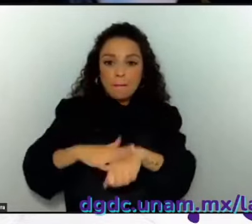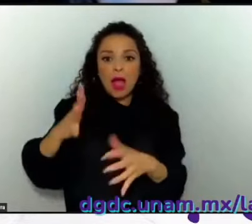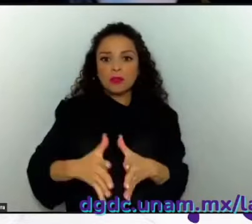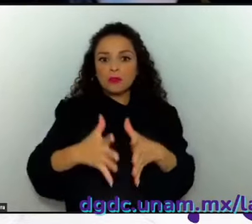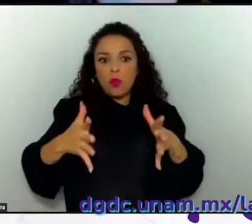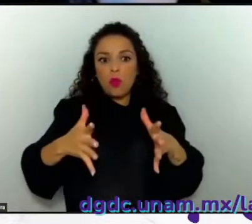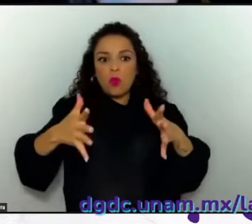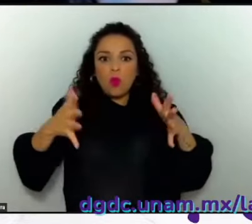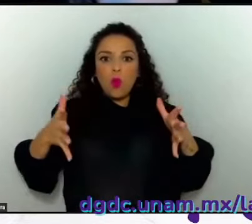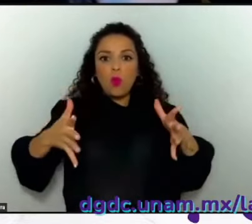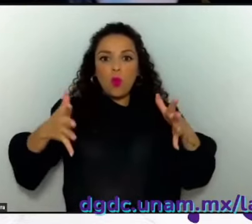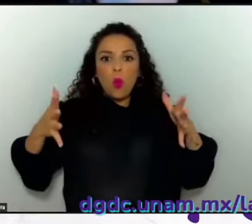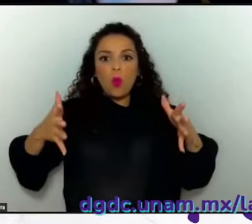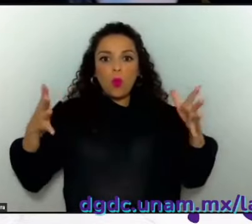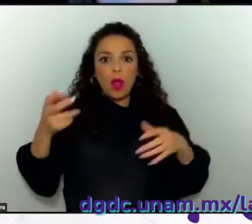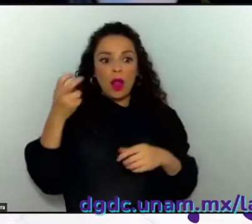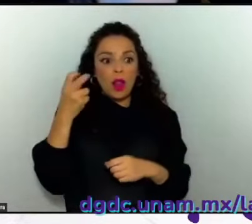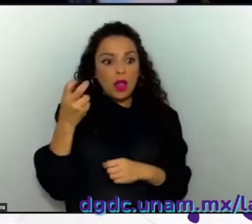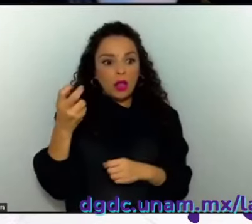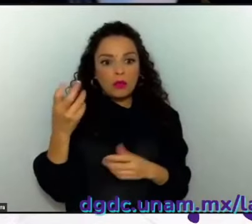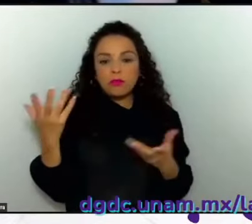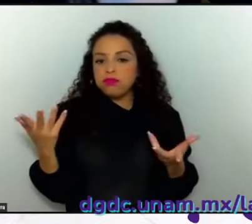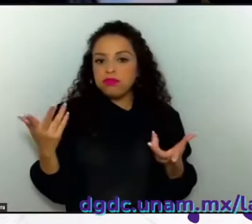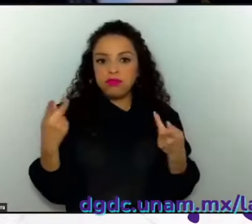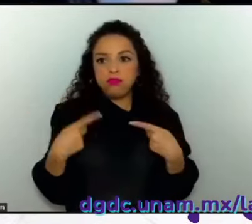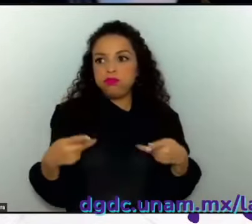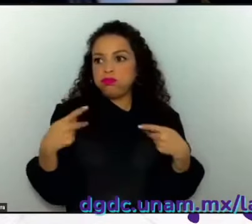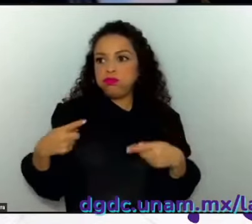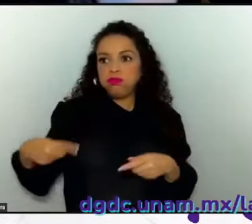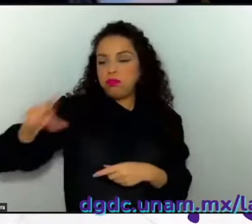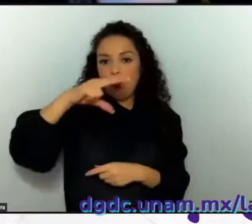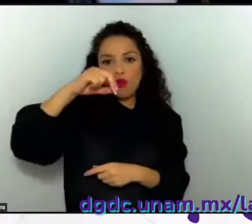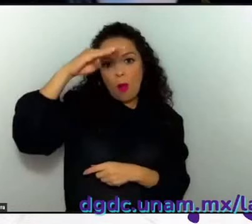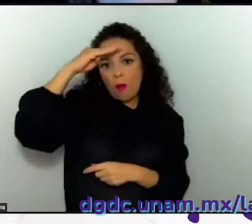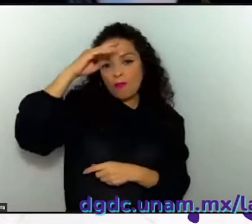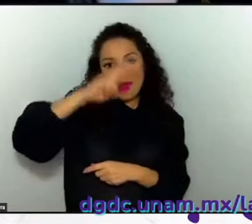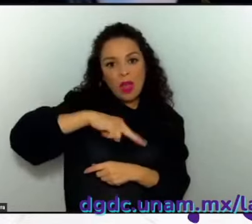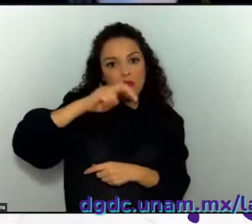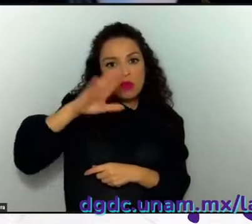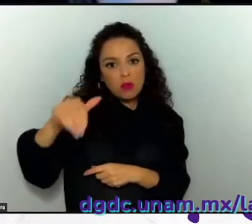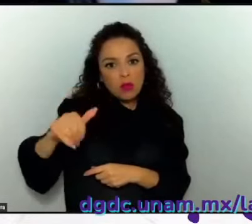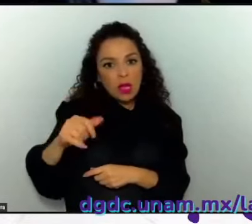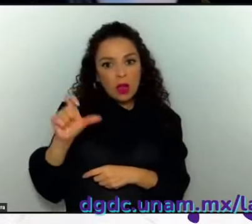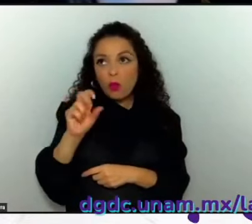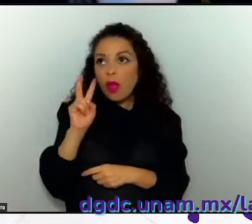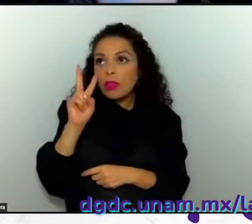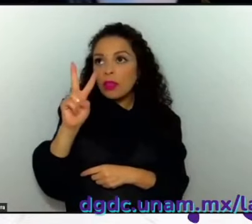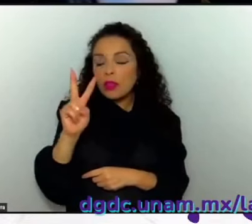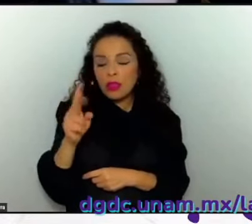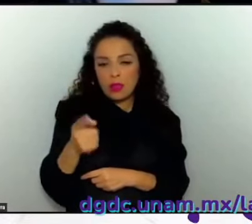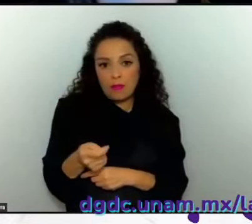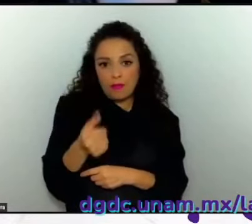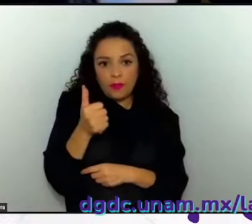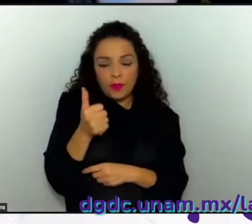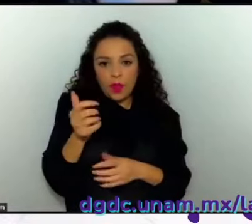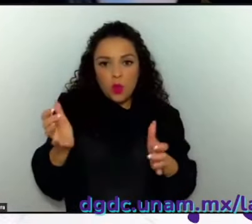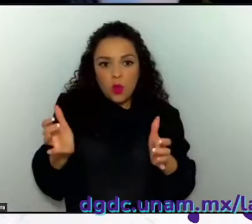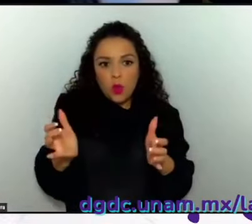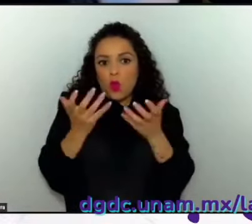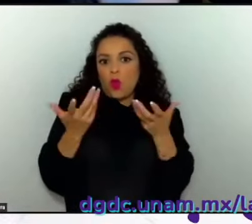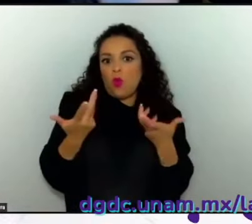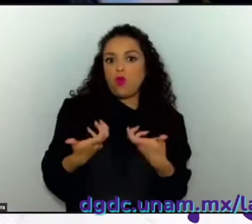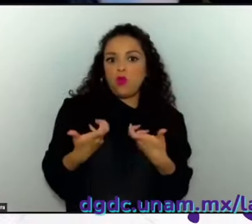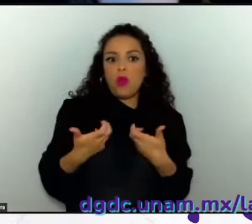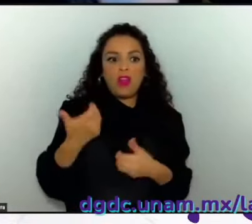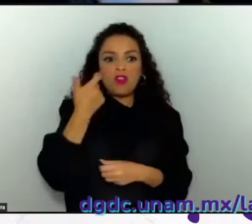Esto es un dolor de cabeza. Nadie lo esperaba. Digo, al principio la gente hasta se asustó y de hecho no publicaron sus resultados durante un año pensando que